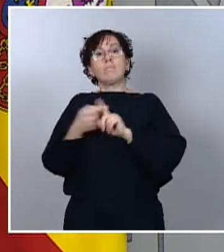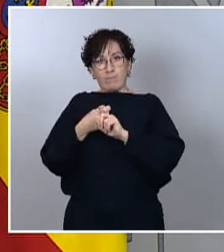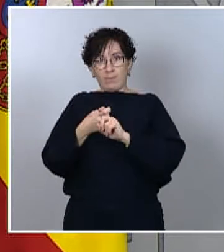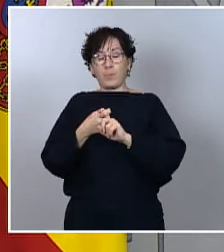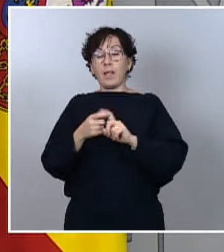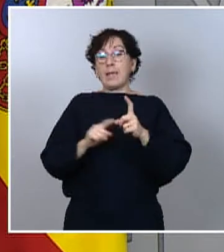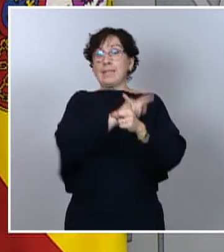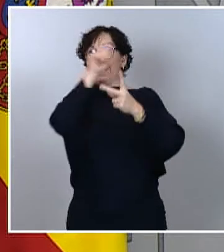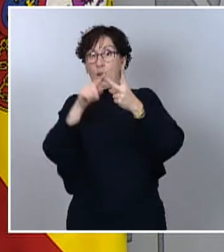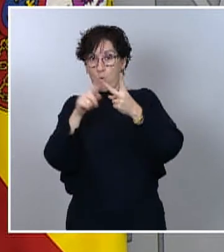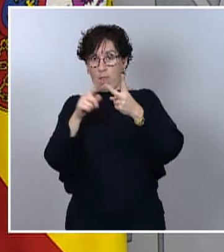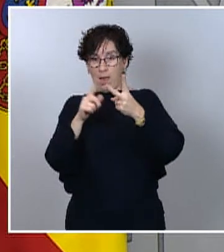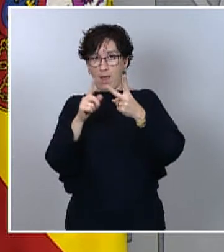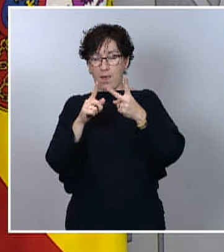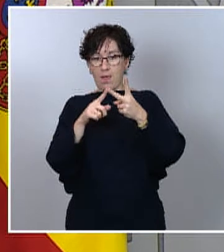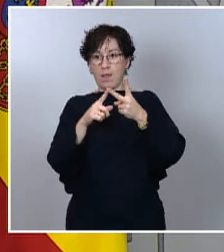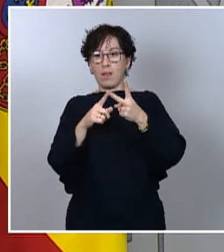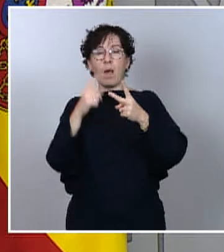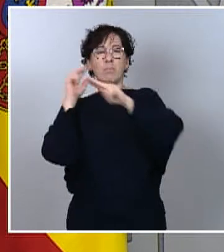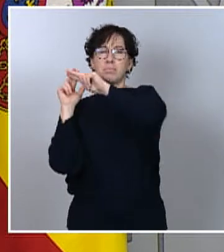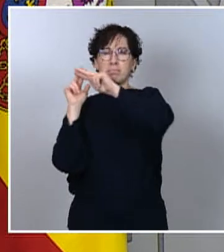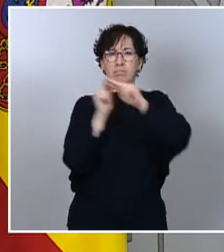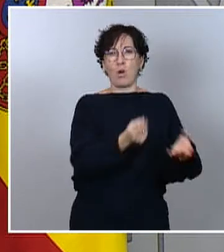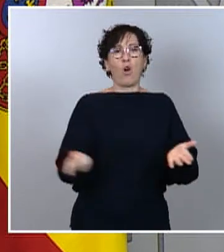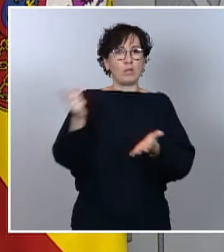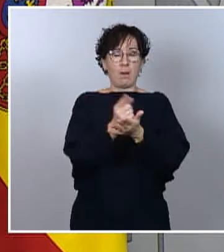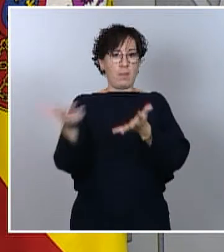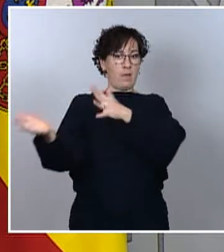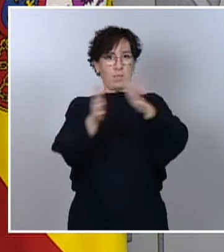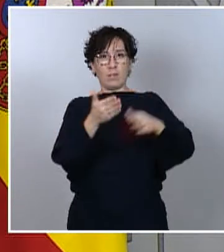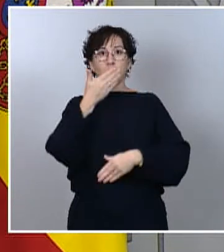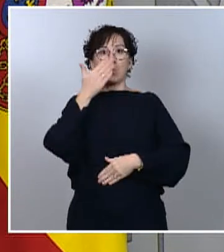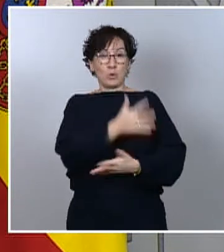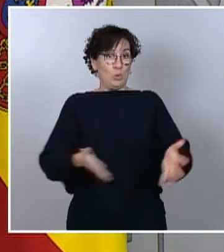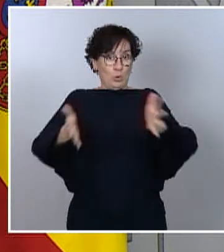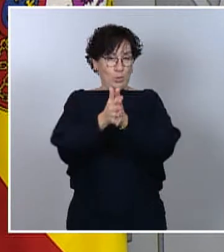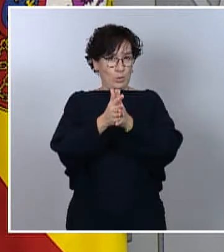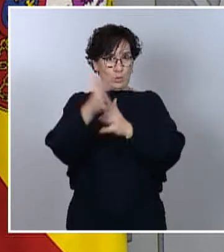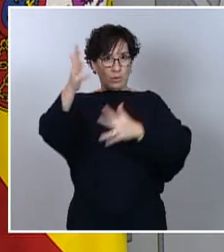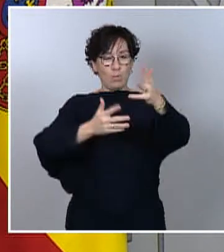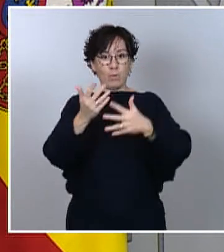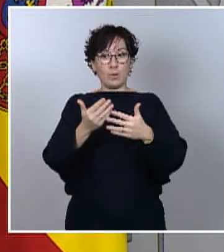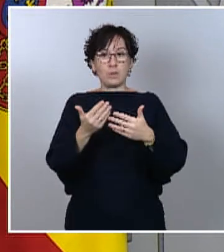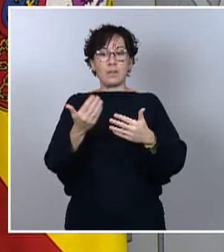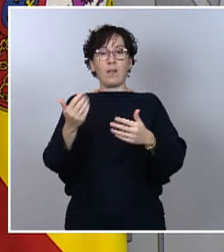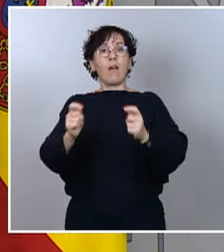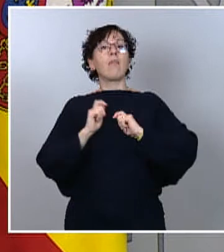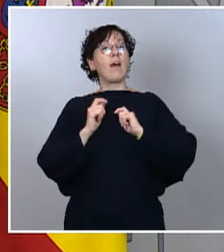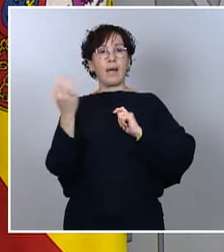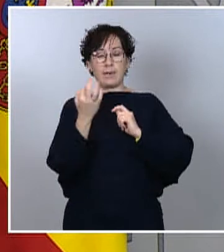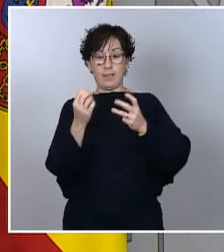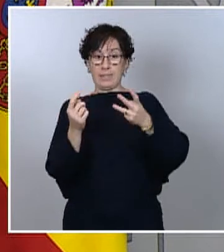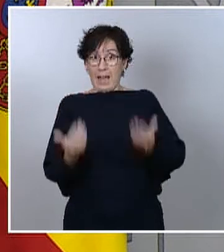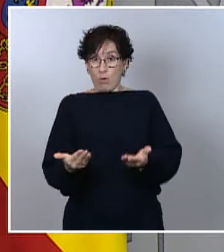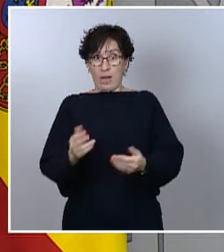los grandes números nos permite estimar que en este momento, en esta segunda onda epidémica, podemos